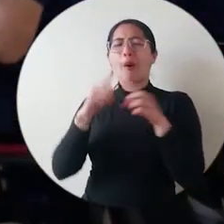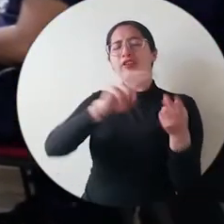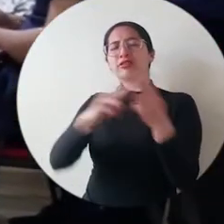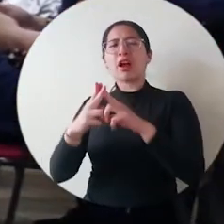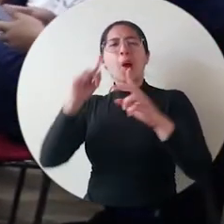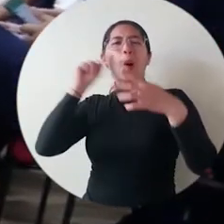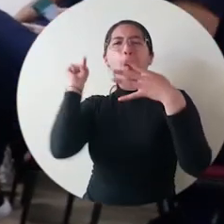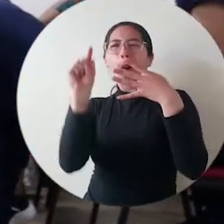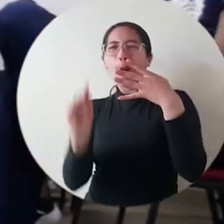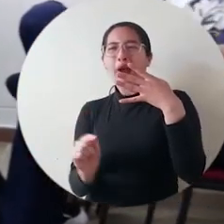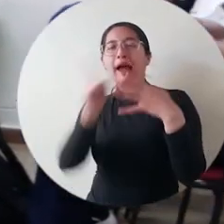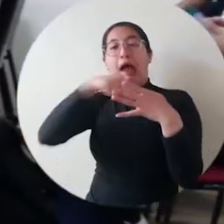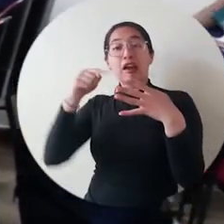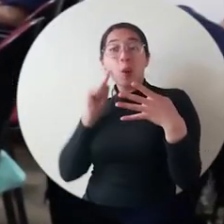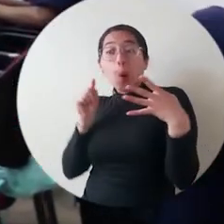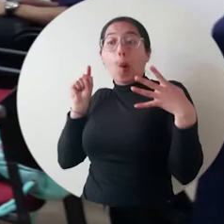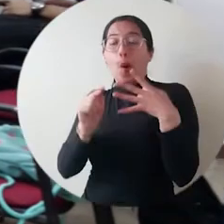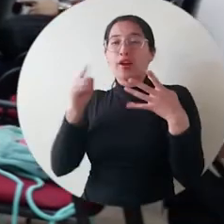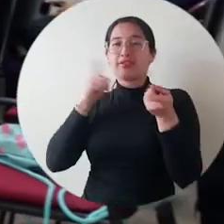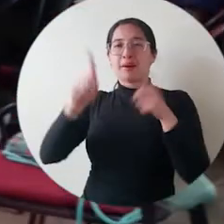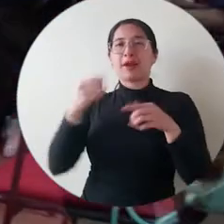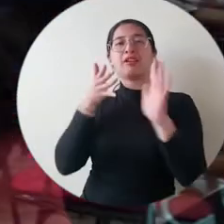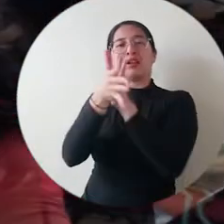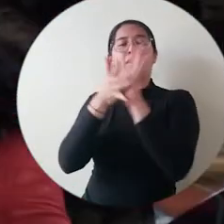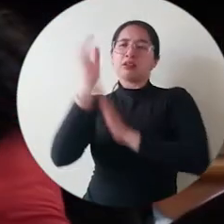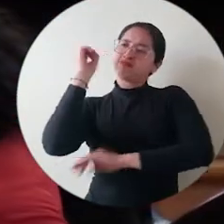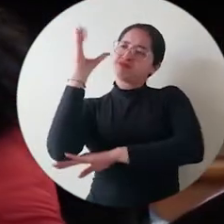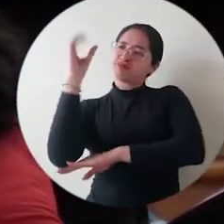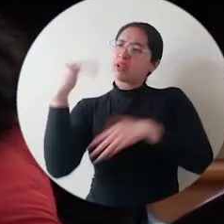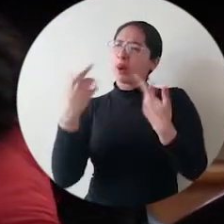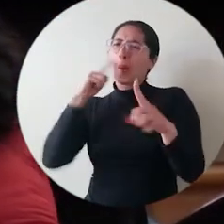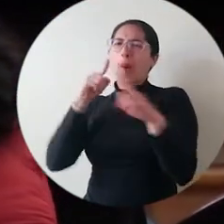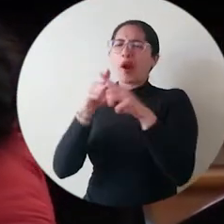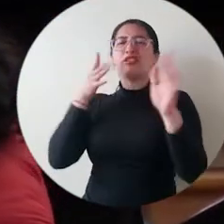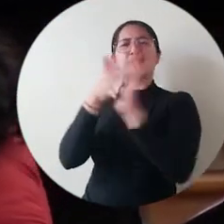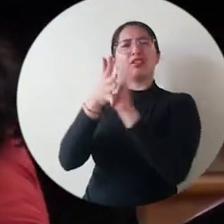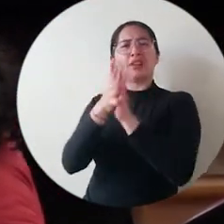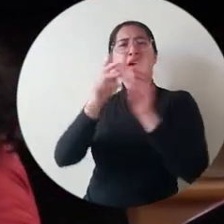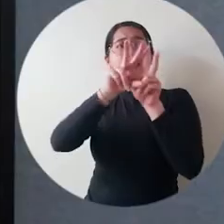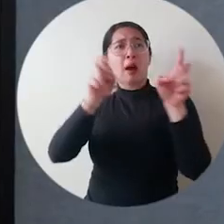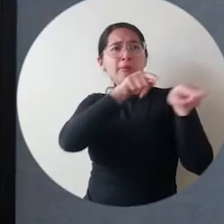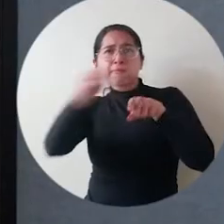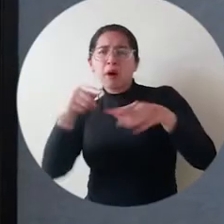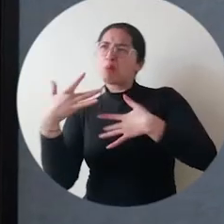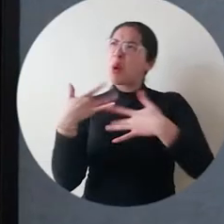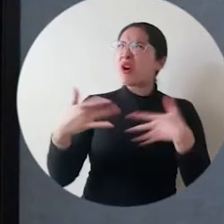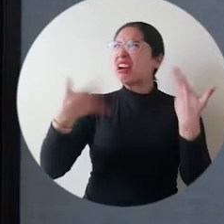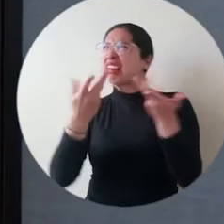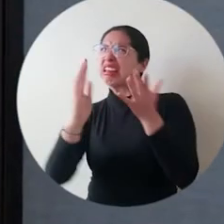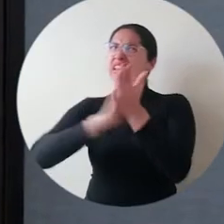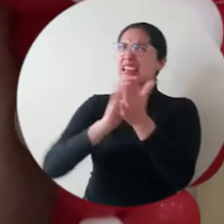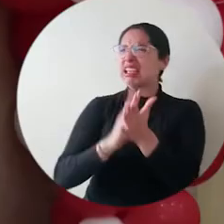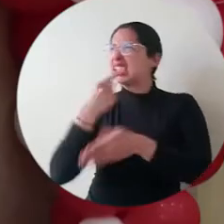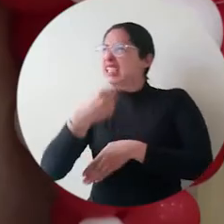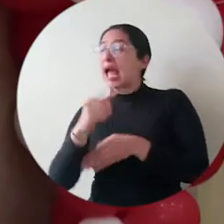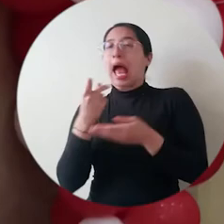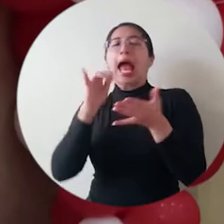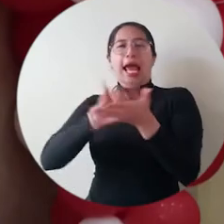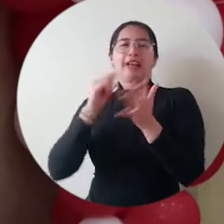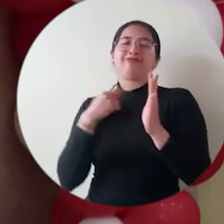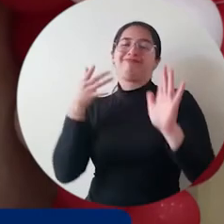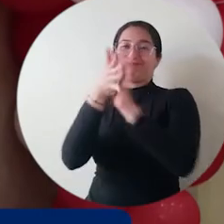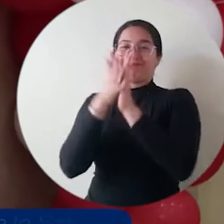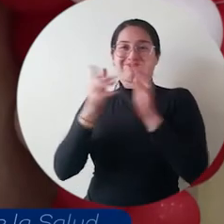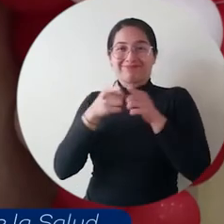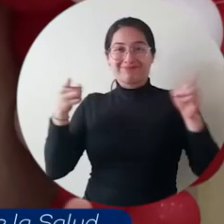a sus objetivos misionales y contó con conferencias sobre la temática para proporcionar información valiosa a las personas voluntarias. Posterior